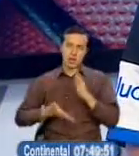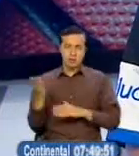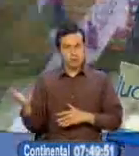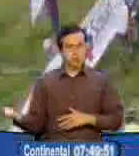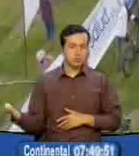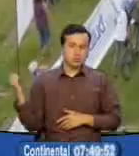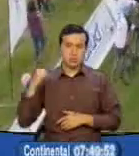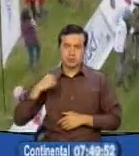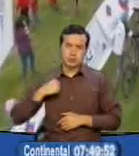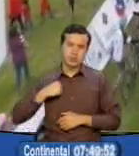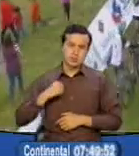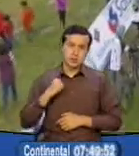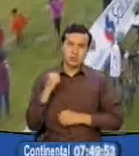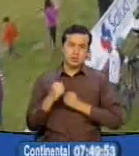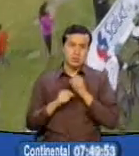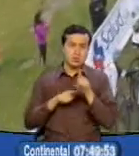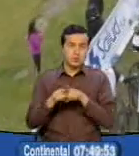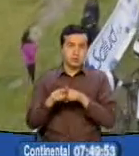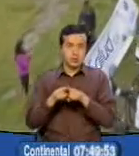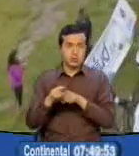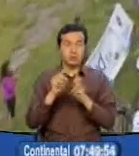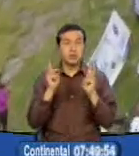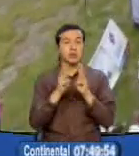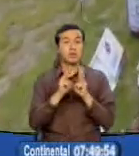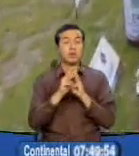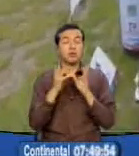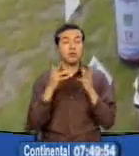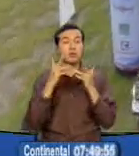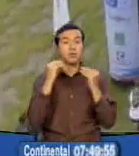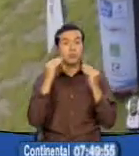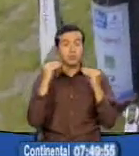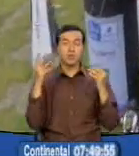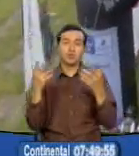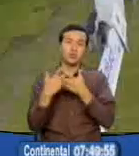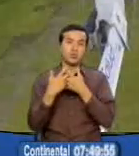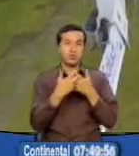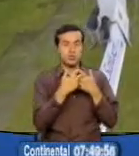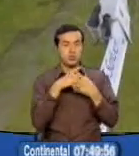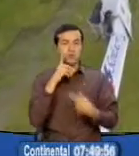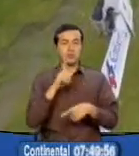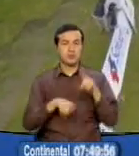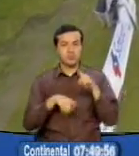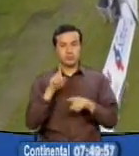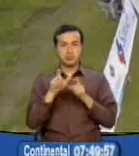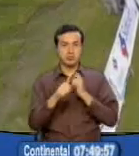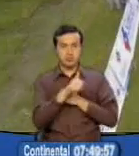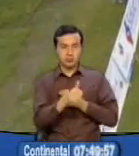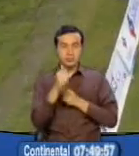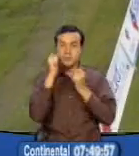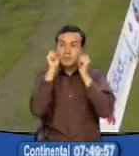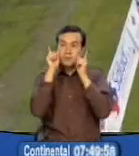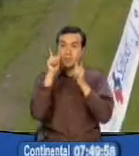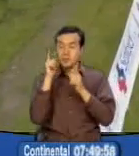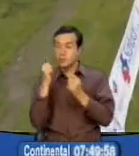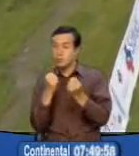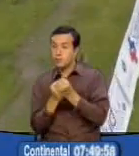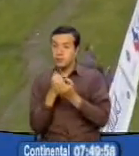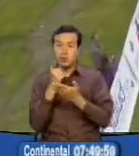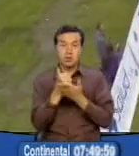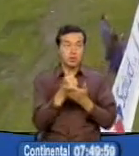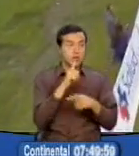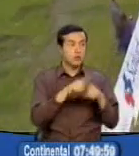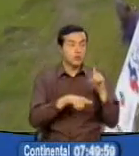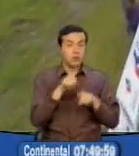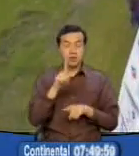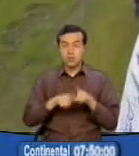remolcándolo, ayudándolo. Entonces es un evento donde se genera mucho compañerismo, donde la gente está muy pendiente de ayudar a sus